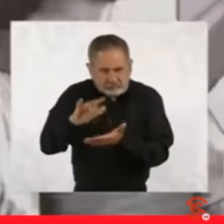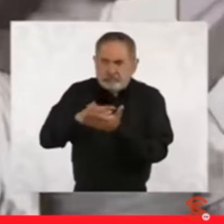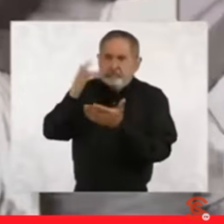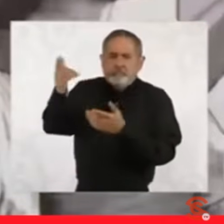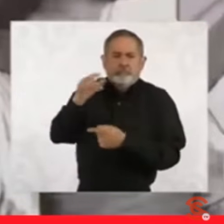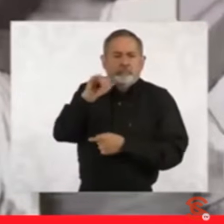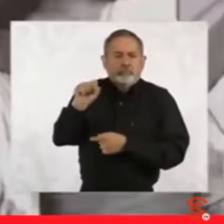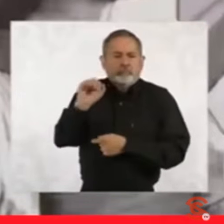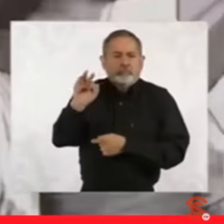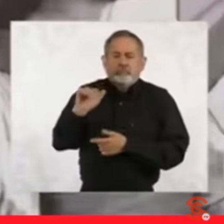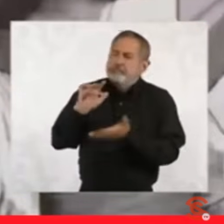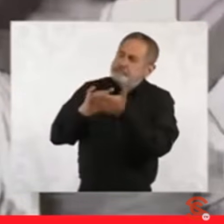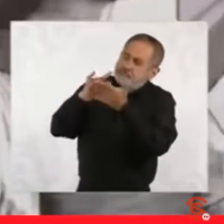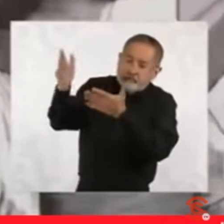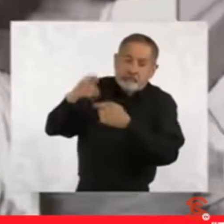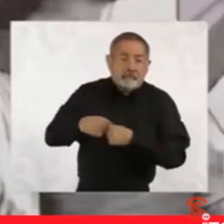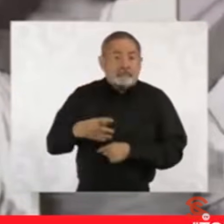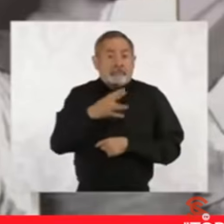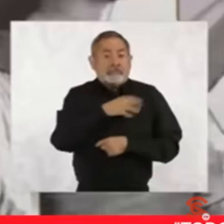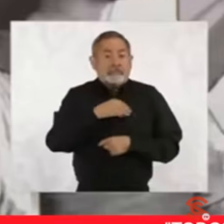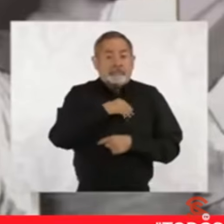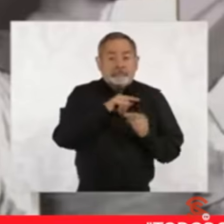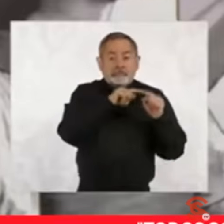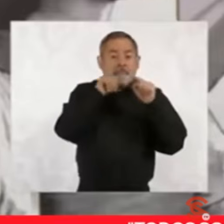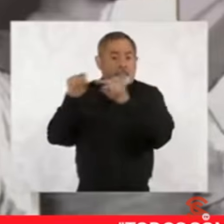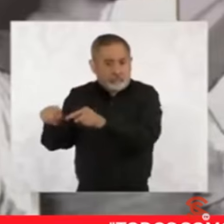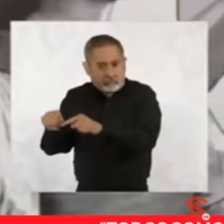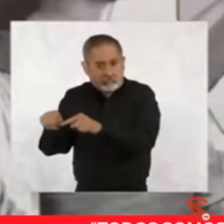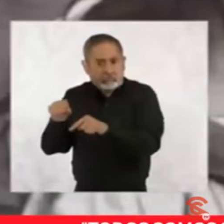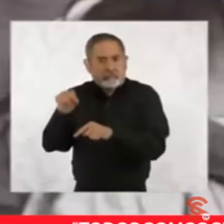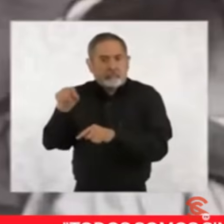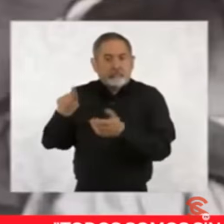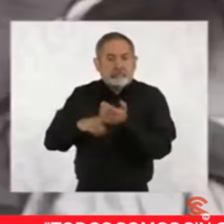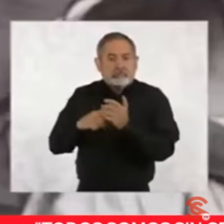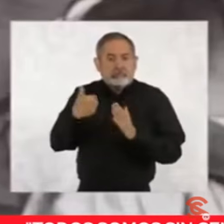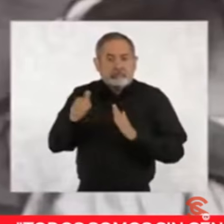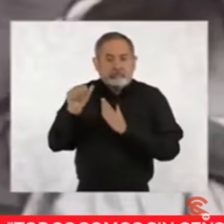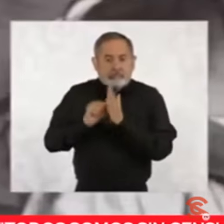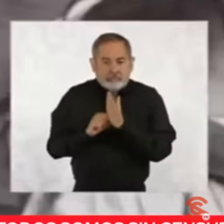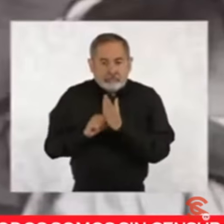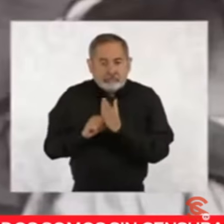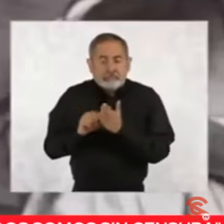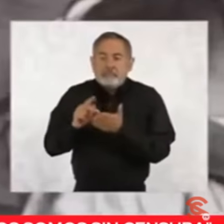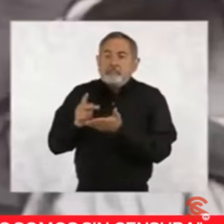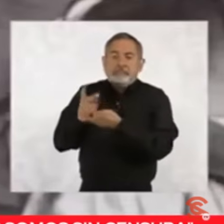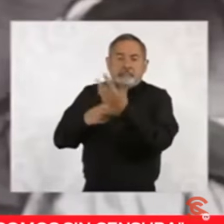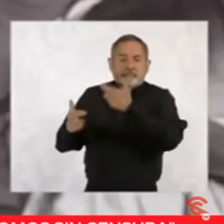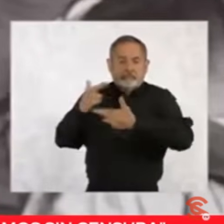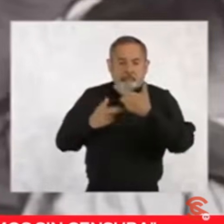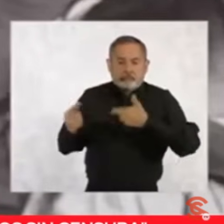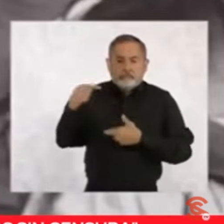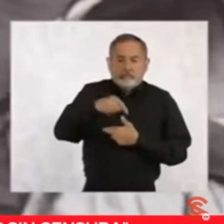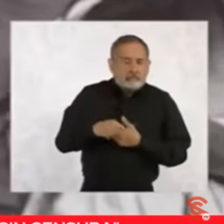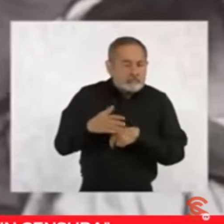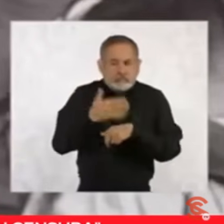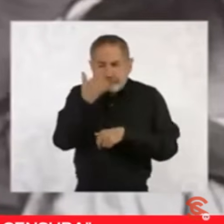Josefa. Mi hijo llegó allá y estuvo aproximadamente 6 meses. Decidió regresarse. ¿Por qué